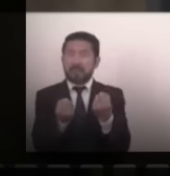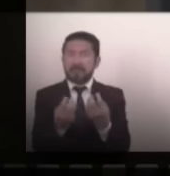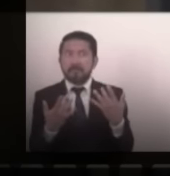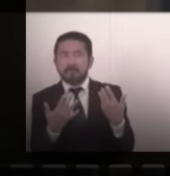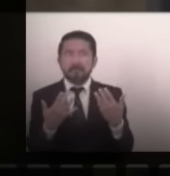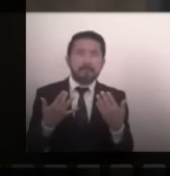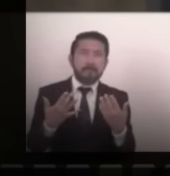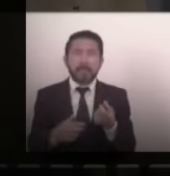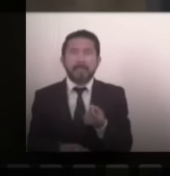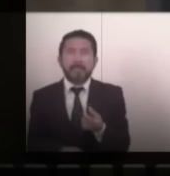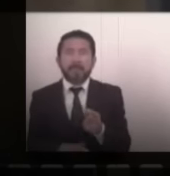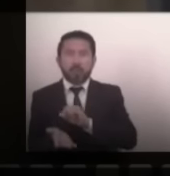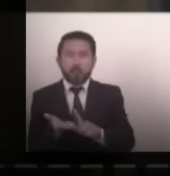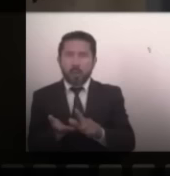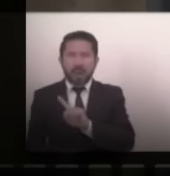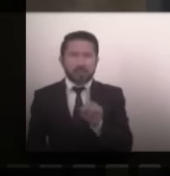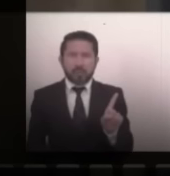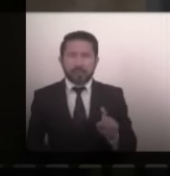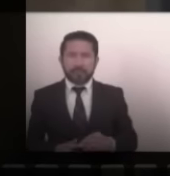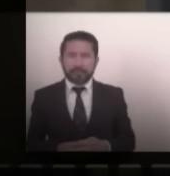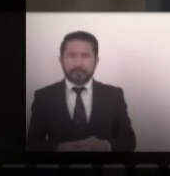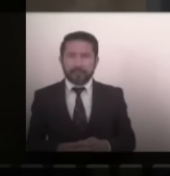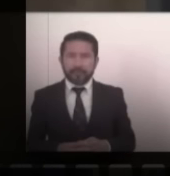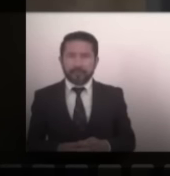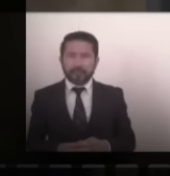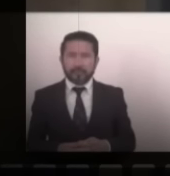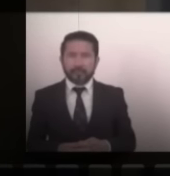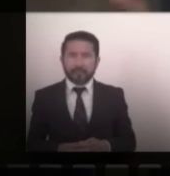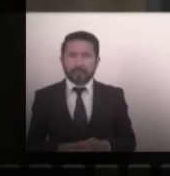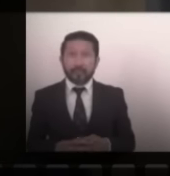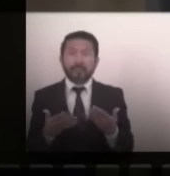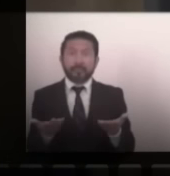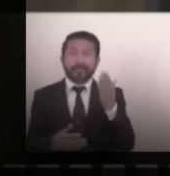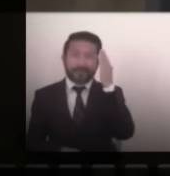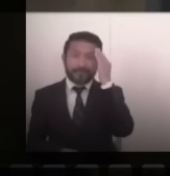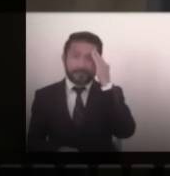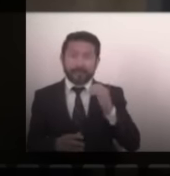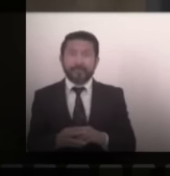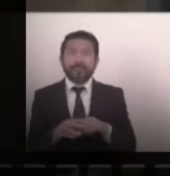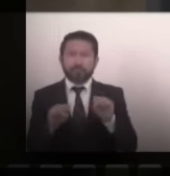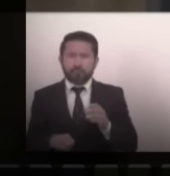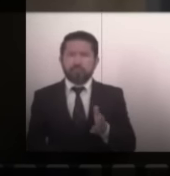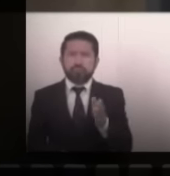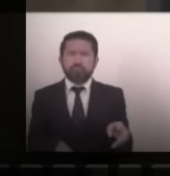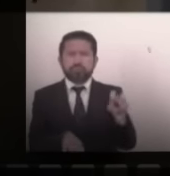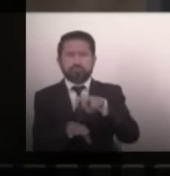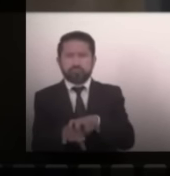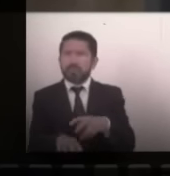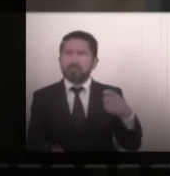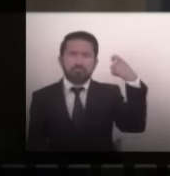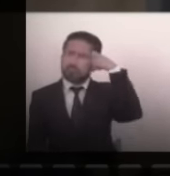pandilleros en la puerta de su centro escolar porque saben que se pueden subir al bus y no los van